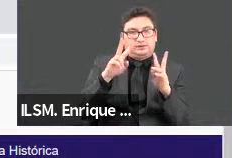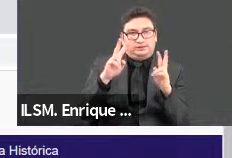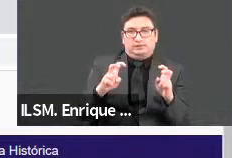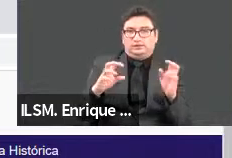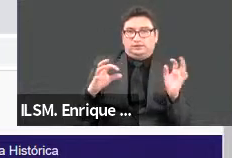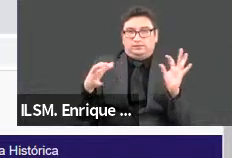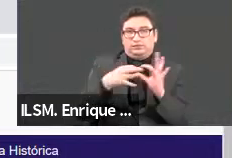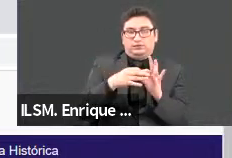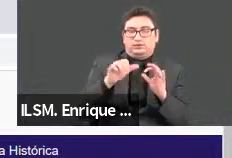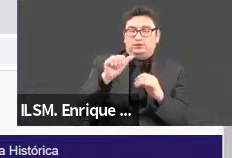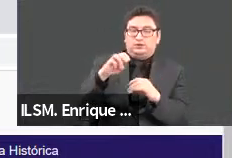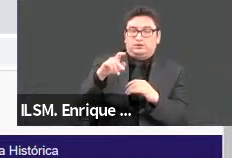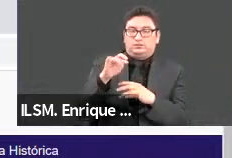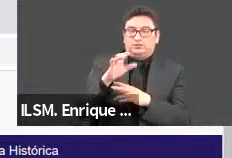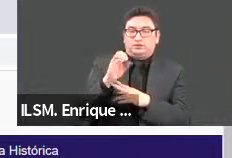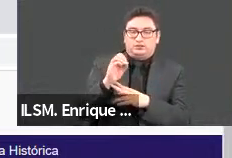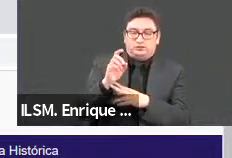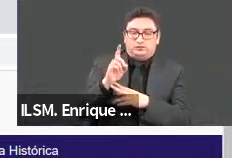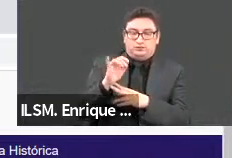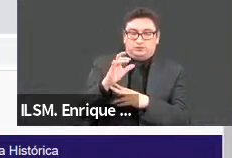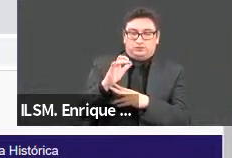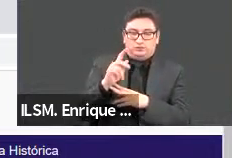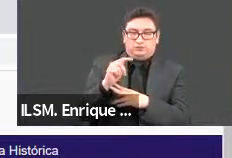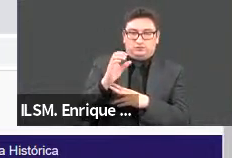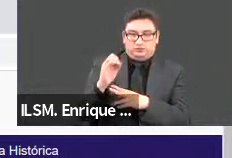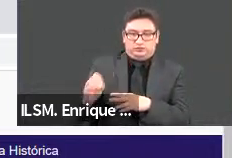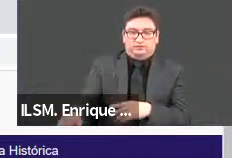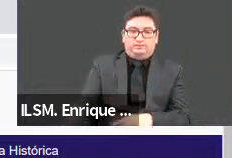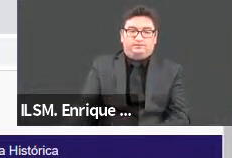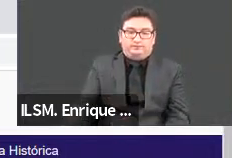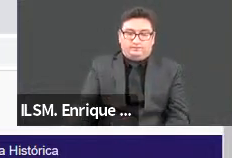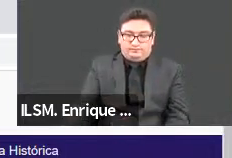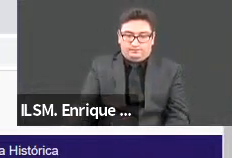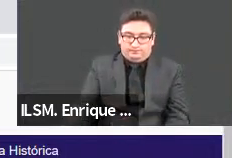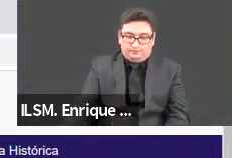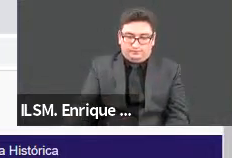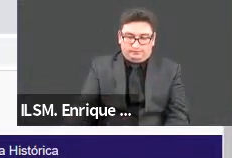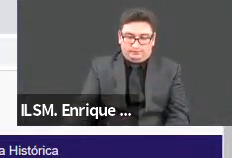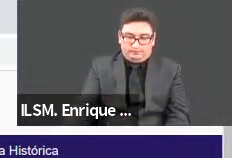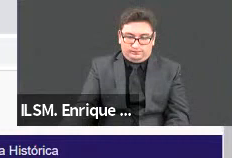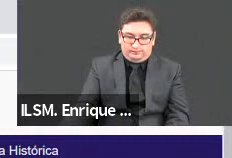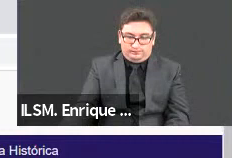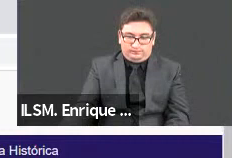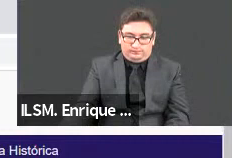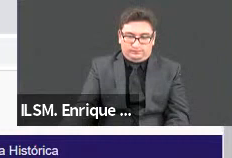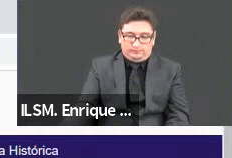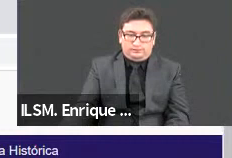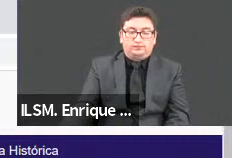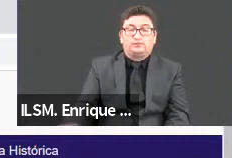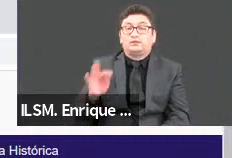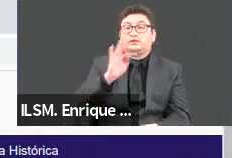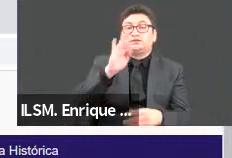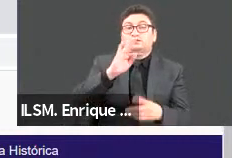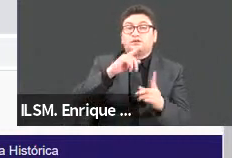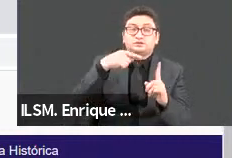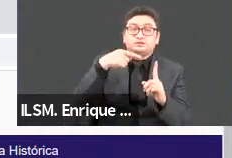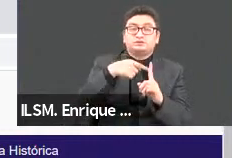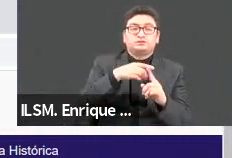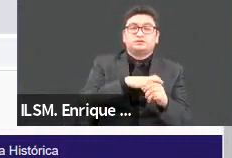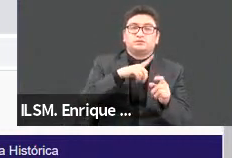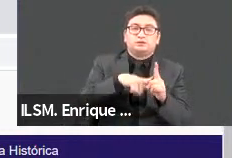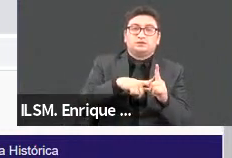al amparo directo. Ahora, pero queremos en específico respecto a